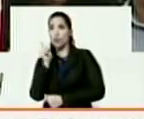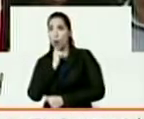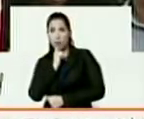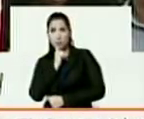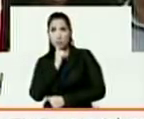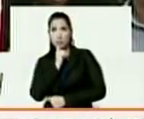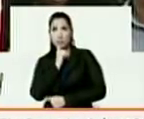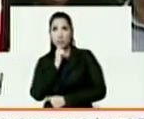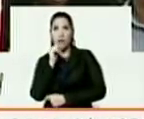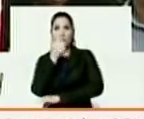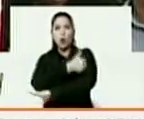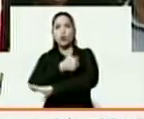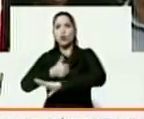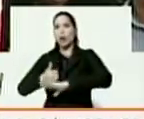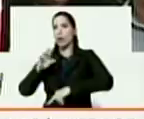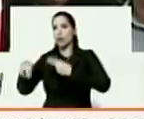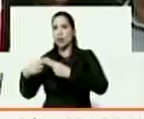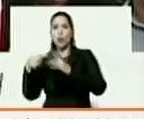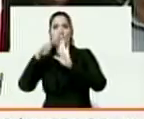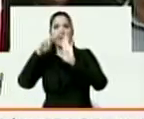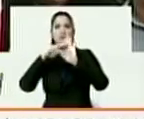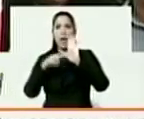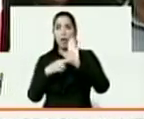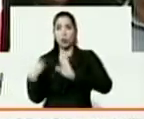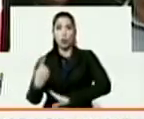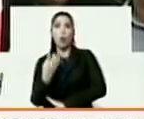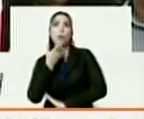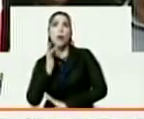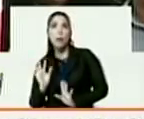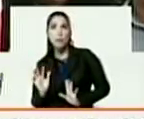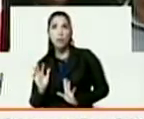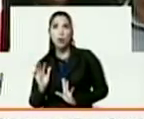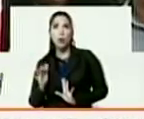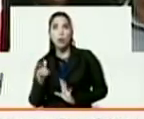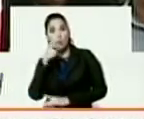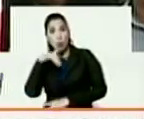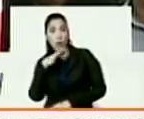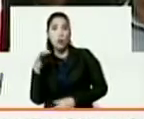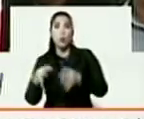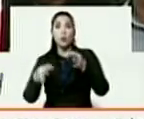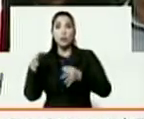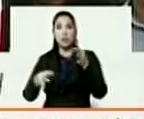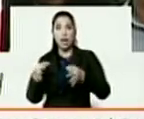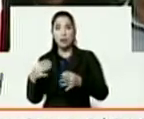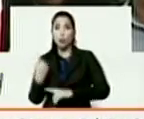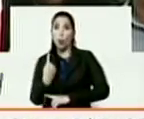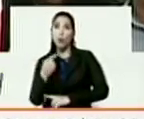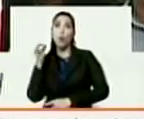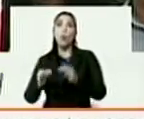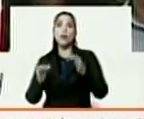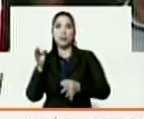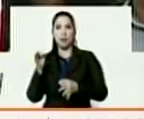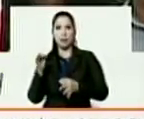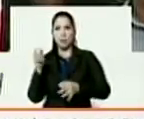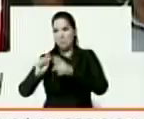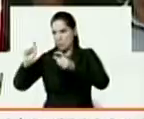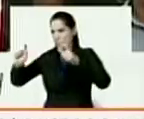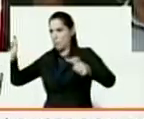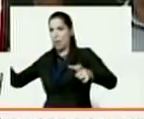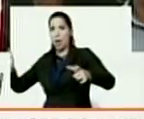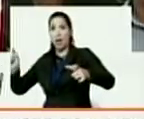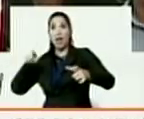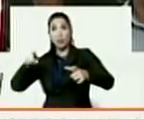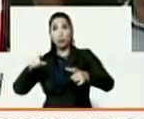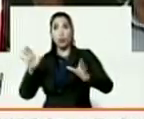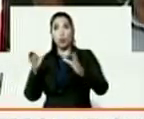funcionarios de ningún nivel y no es sólo usted el poder judicial no es sólo los jueces eso es de los cuerpos de investigación